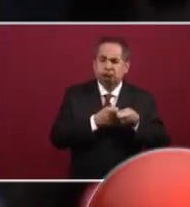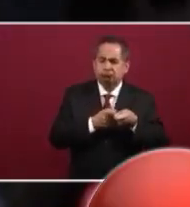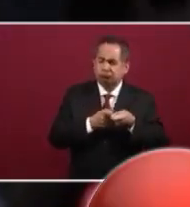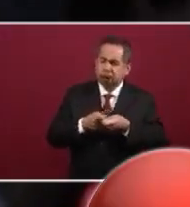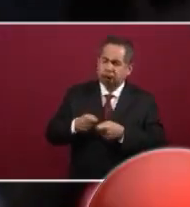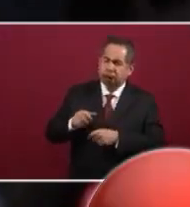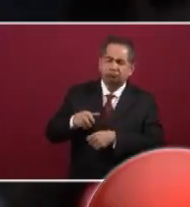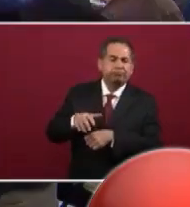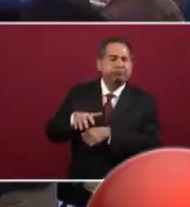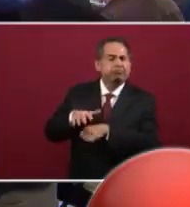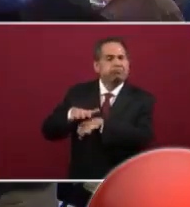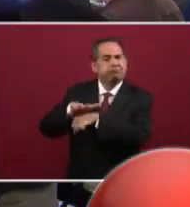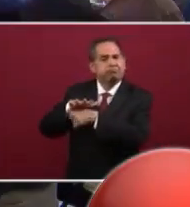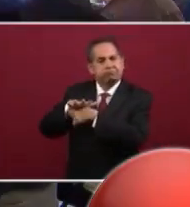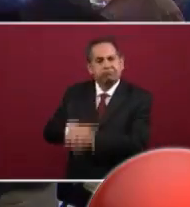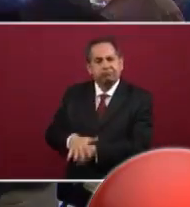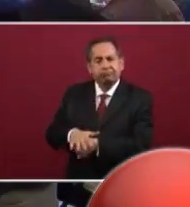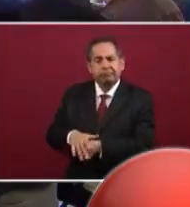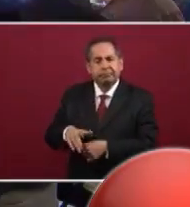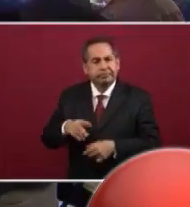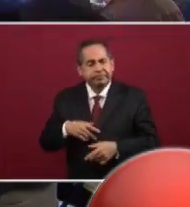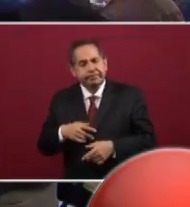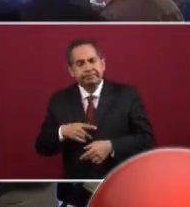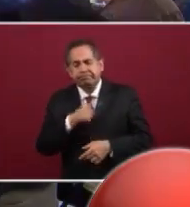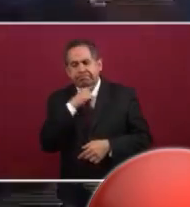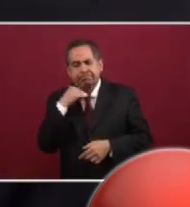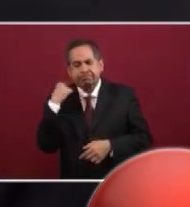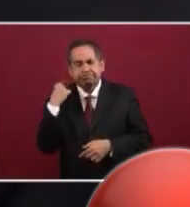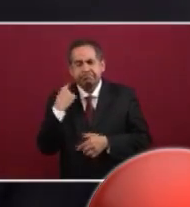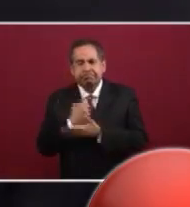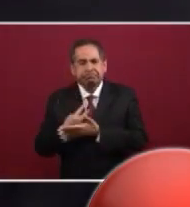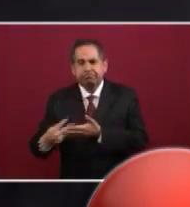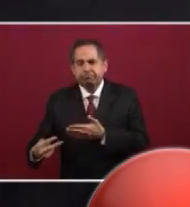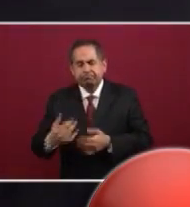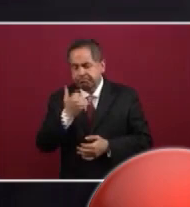como decimos vulgarmente en el tema pugilístico.